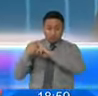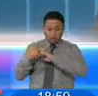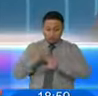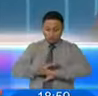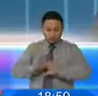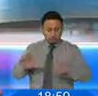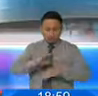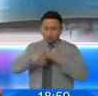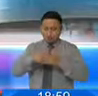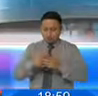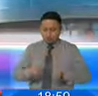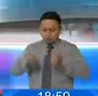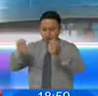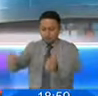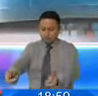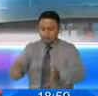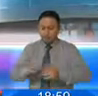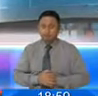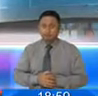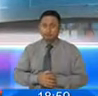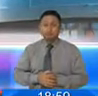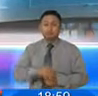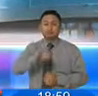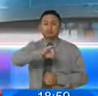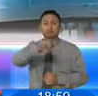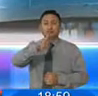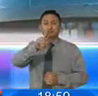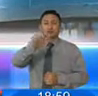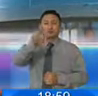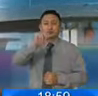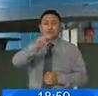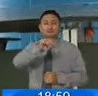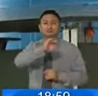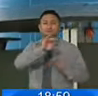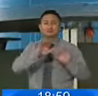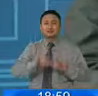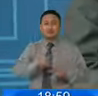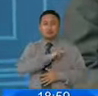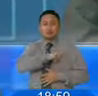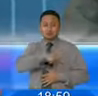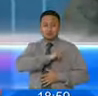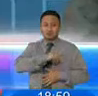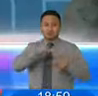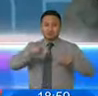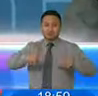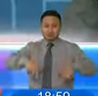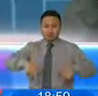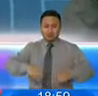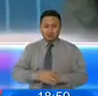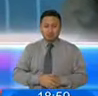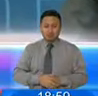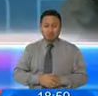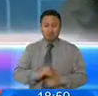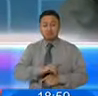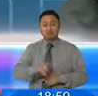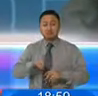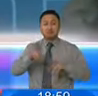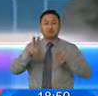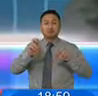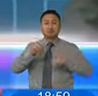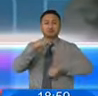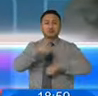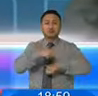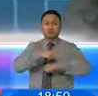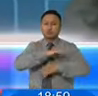desclasificar hemos todo juan sebastián roldán secretario particular y vocero del presidente lenin moreno prefiere no hablar de tiempo sobre